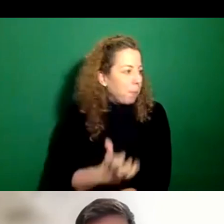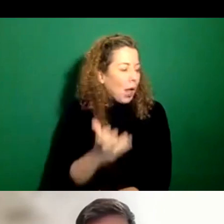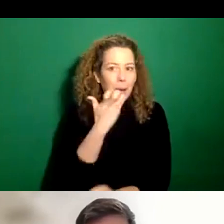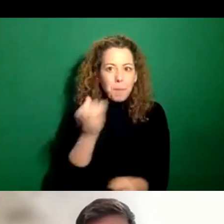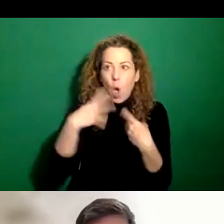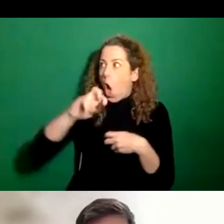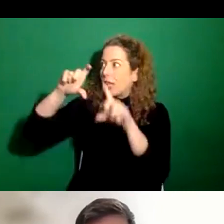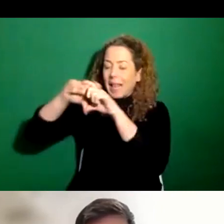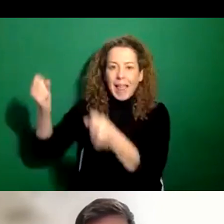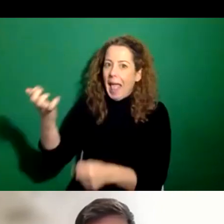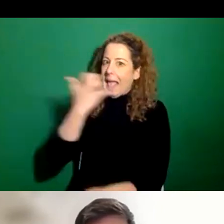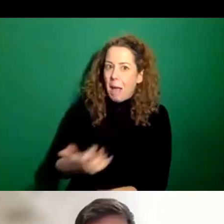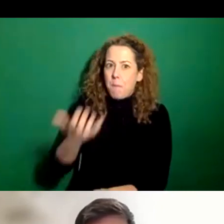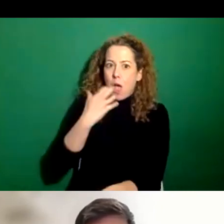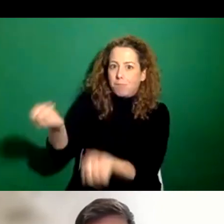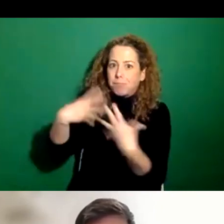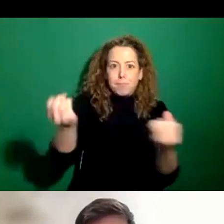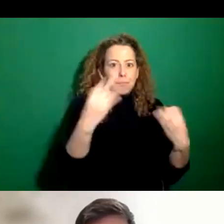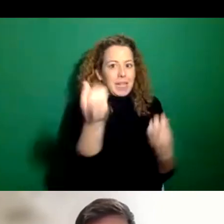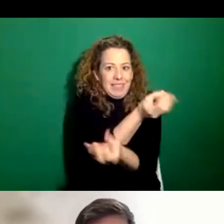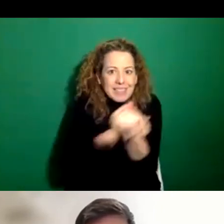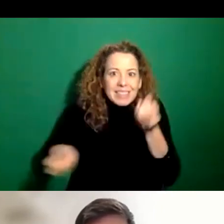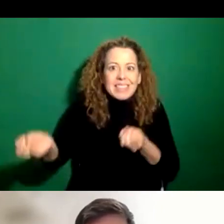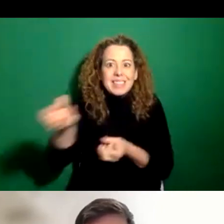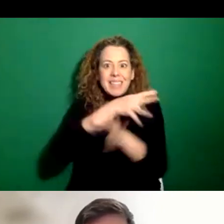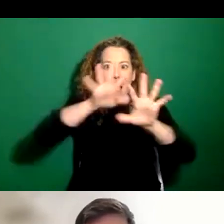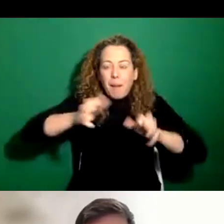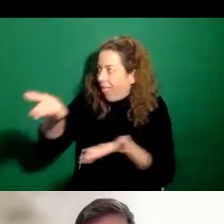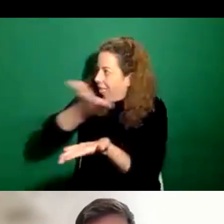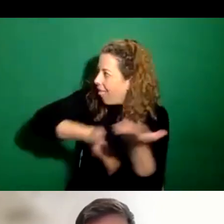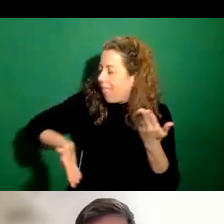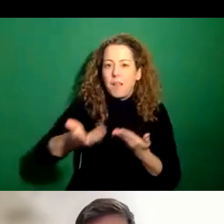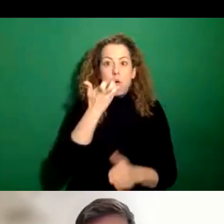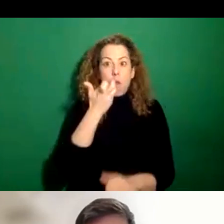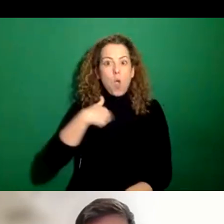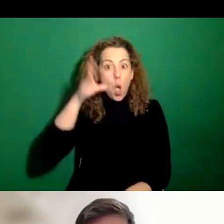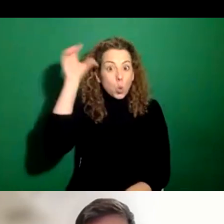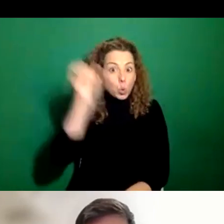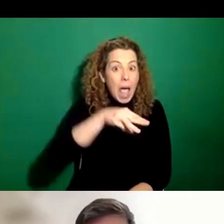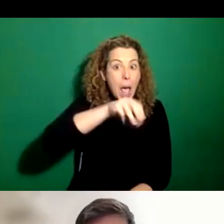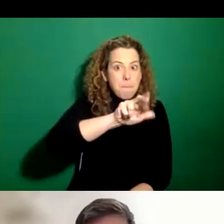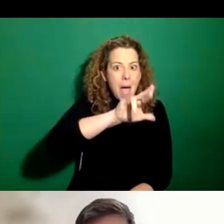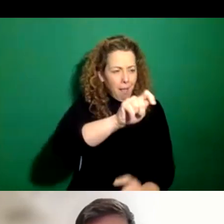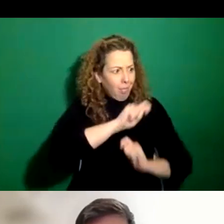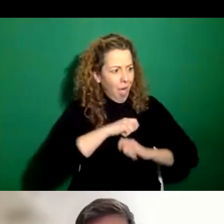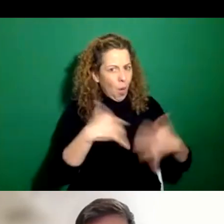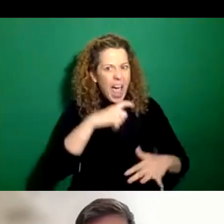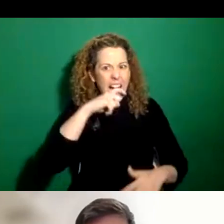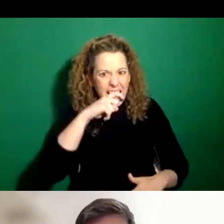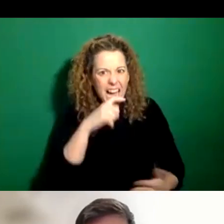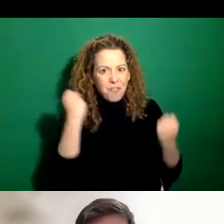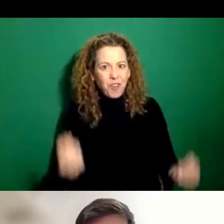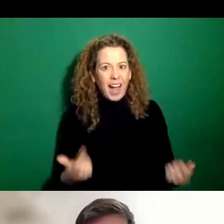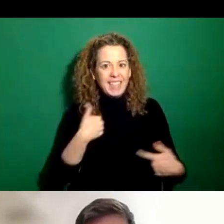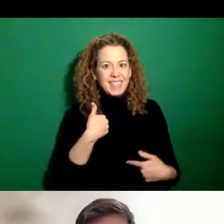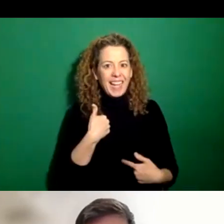entidades se contagiaran unas de otras de lo que están haciendo. A mí, por ejemplo, escuchar a María pues da mucha envidia, ¿no? Pero al